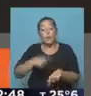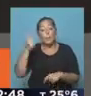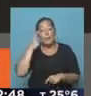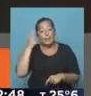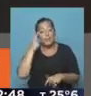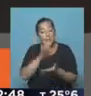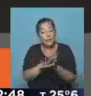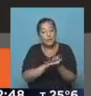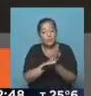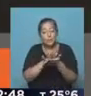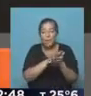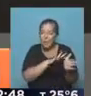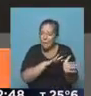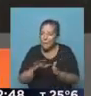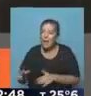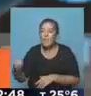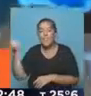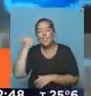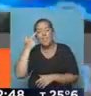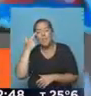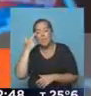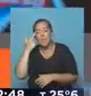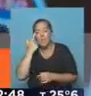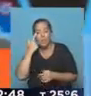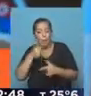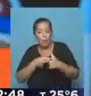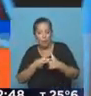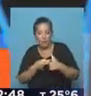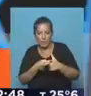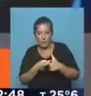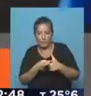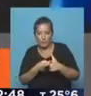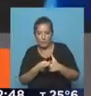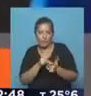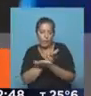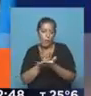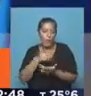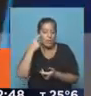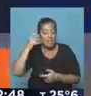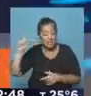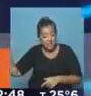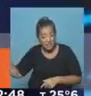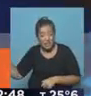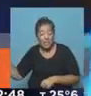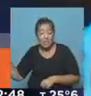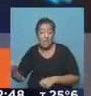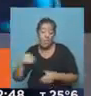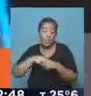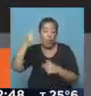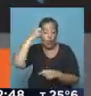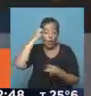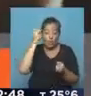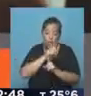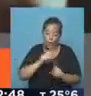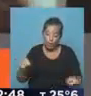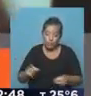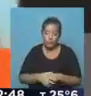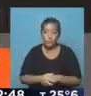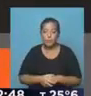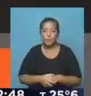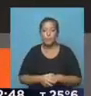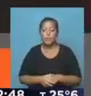corrupción va más allá de las ideologías si no eh la corrupción en China no formaría parte de un congreso del partido comunista